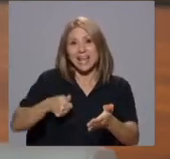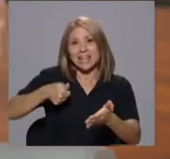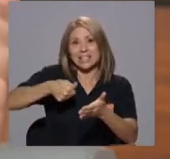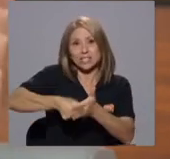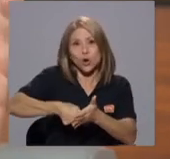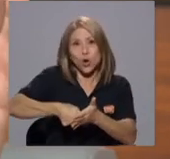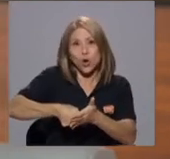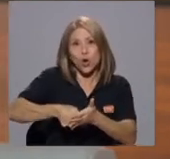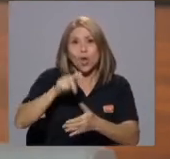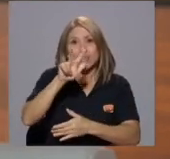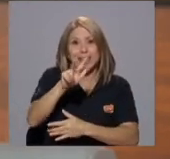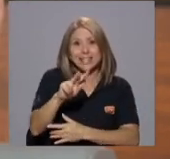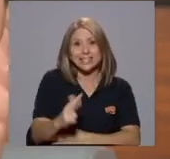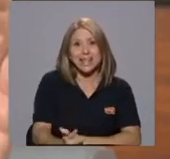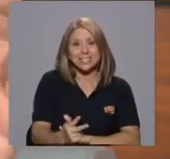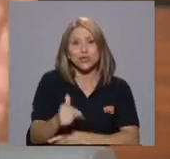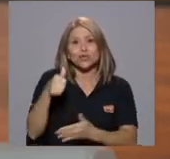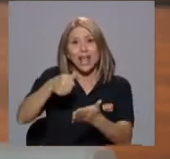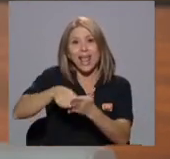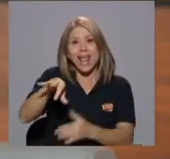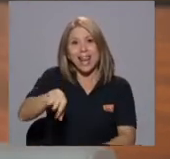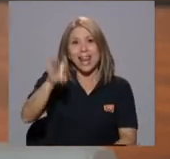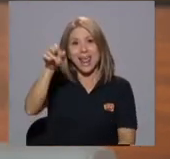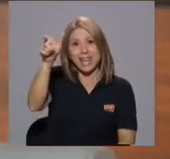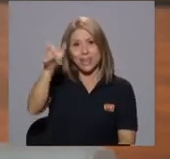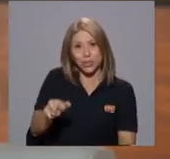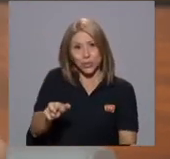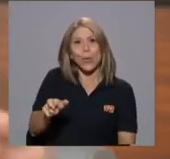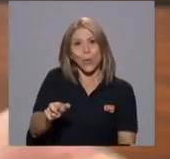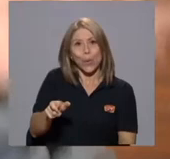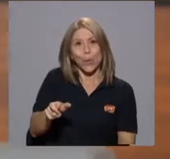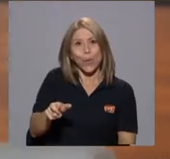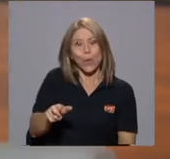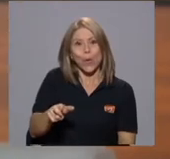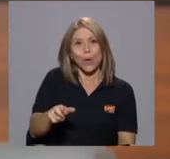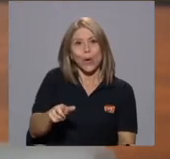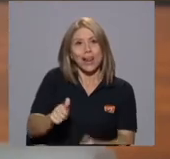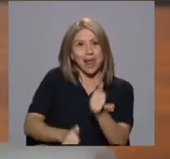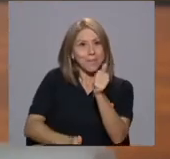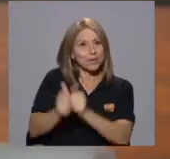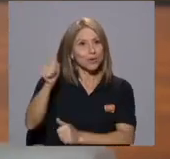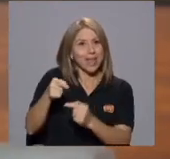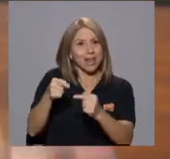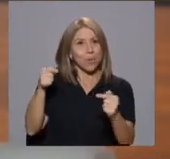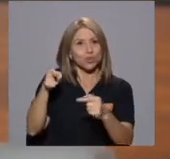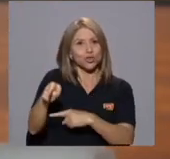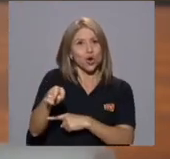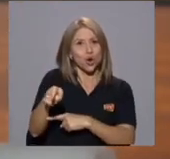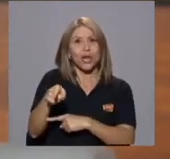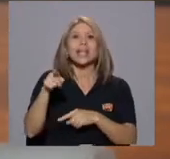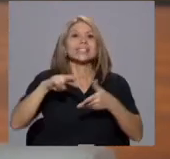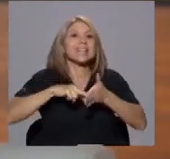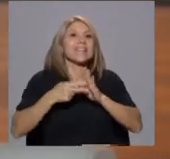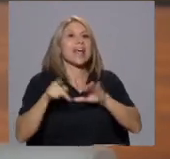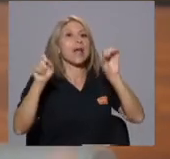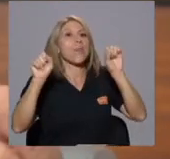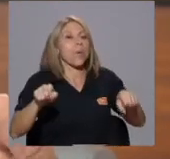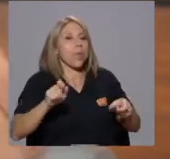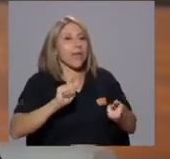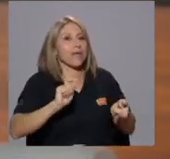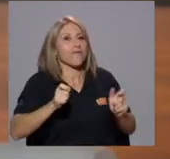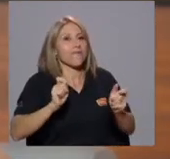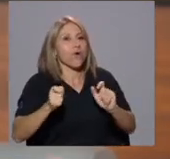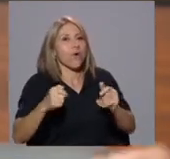por 3/3 la mayoría de la oposición, lo cual le daba la facultad de reformar esta constitución,